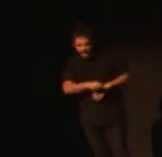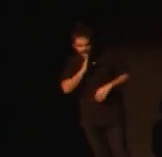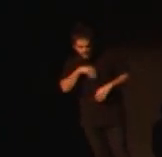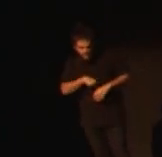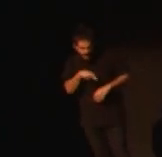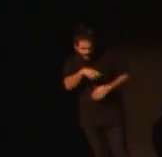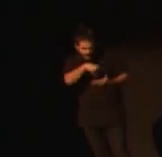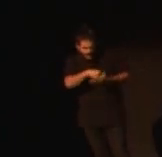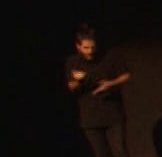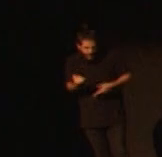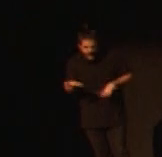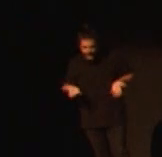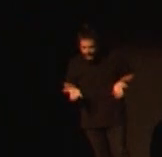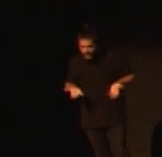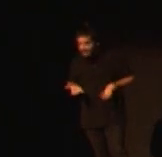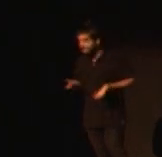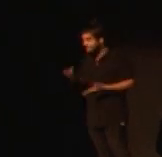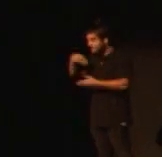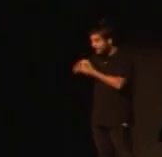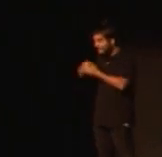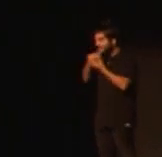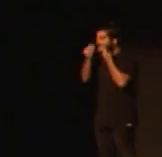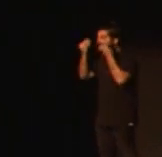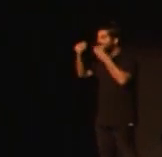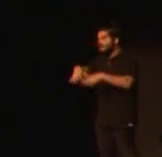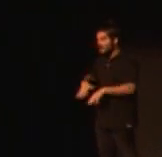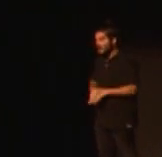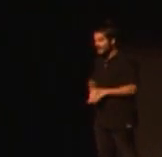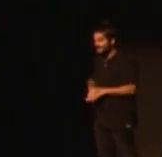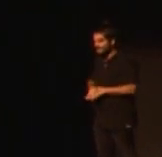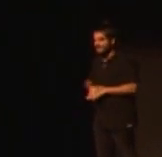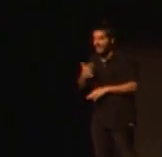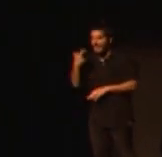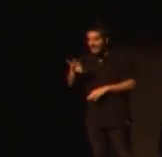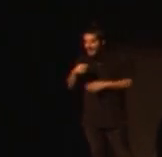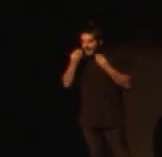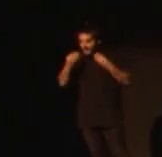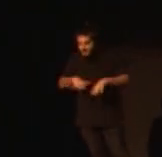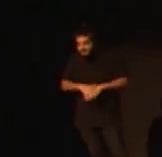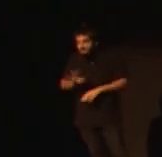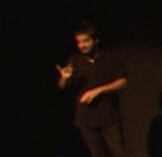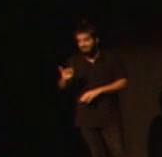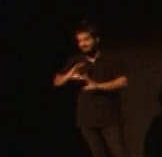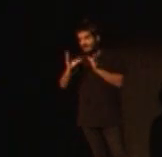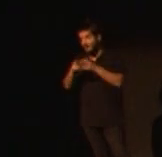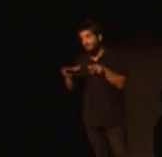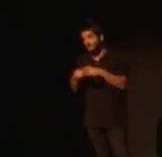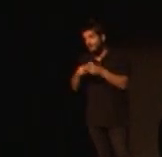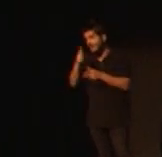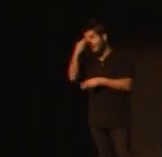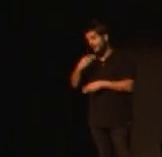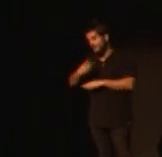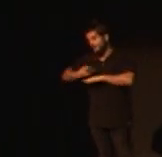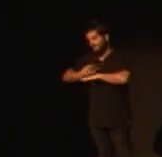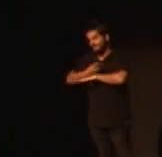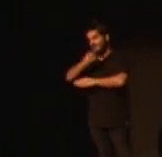ahí? Pues en esta maleta llevo historias. ¿Historias? Sí, sí, porque ya sabes que el Grupo Social 11 es un tren